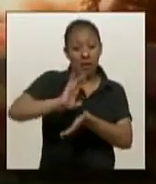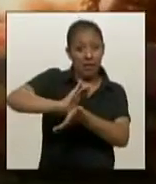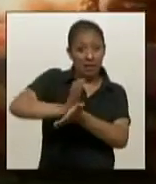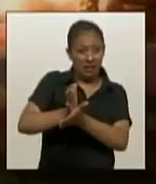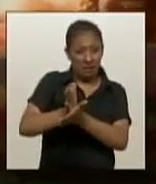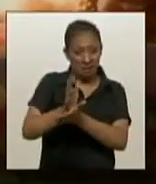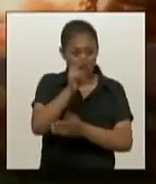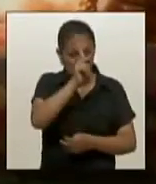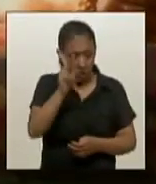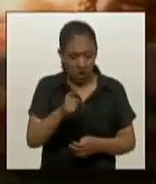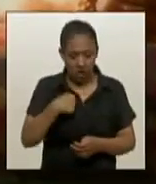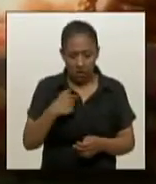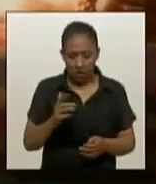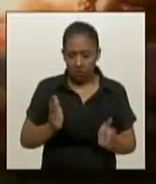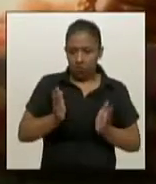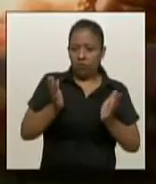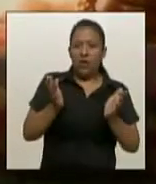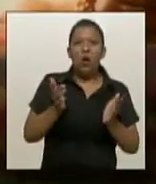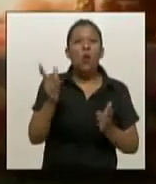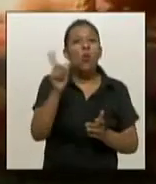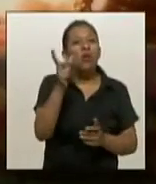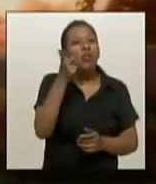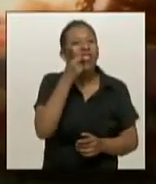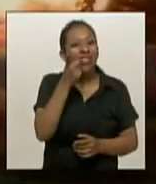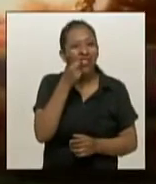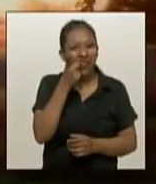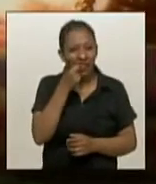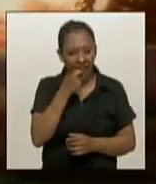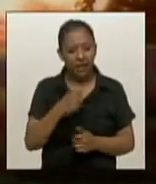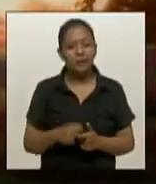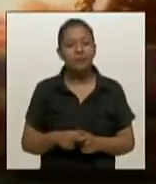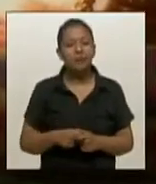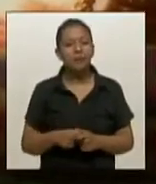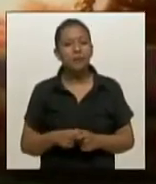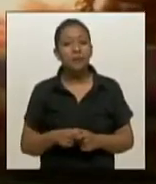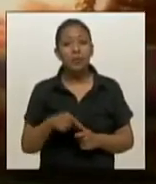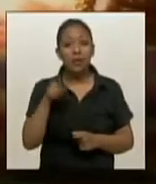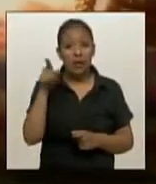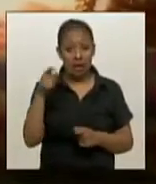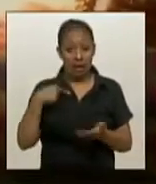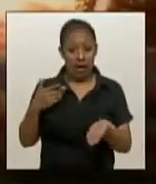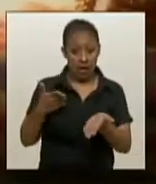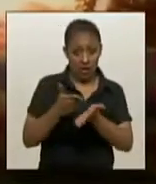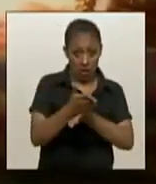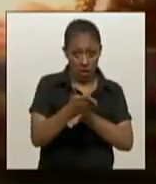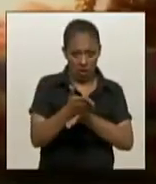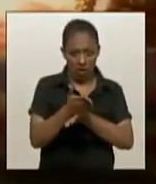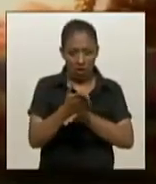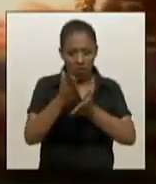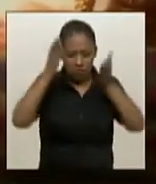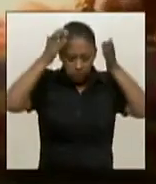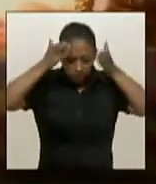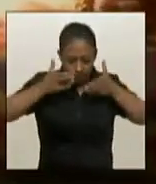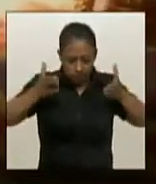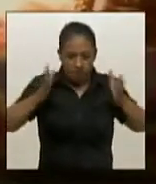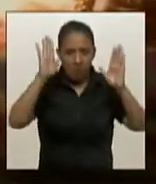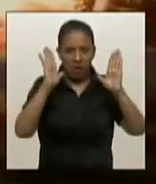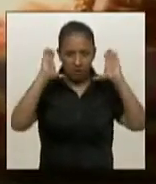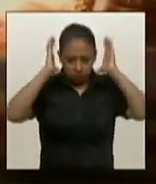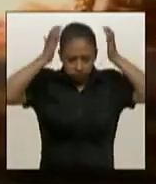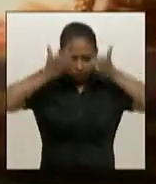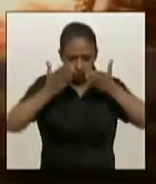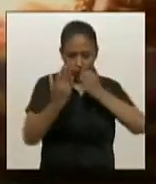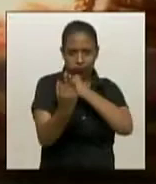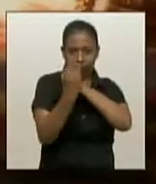más fuerte que me impactó mucho fue la de la dentista, que se metió con un traje de